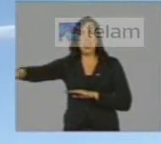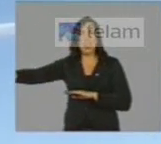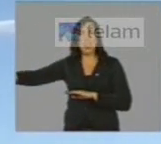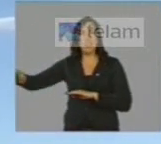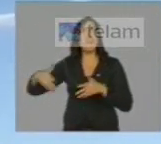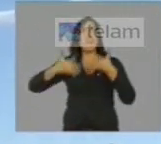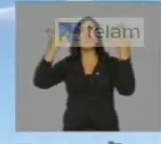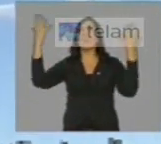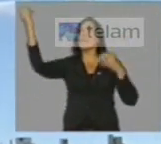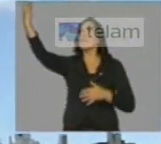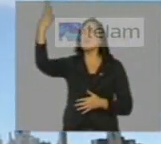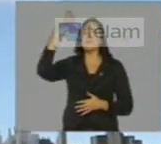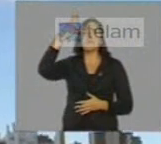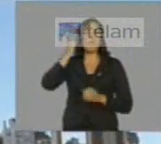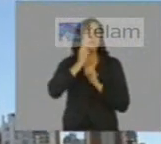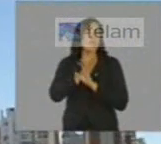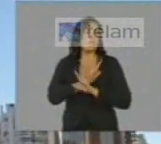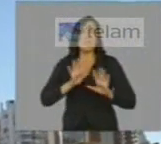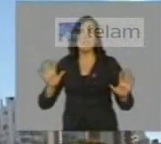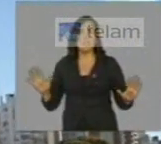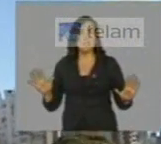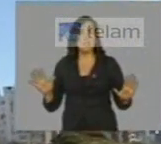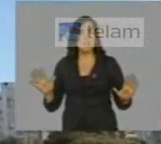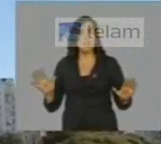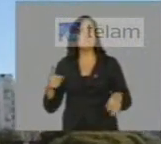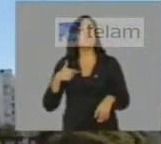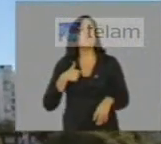de sol maravilloso. Yo lo escuchaba recién